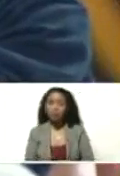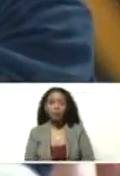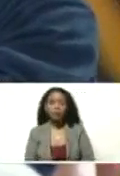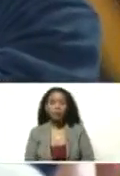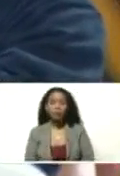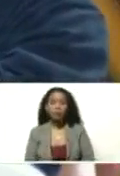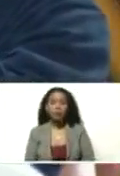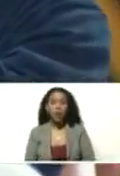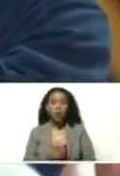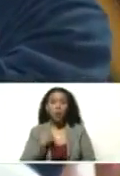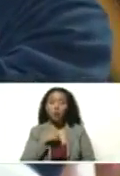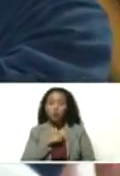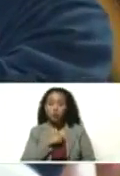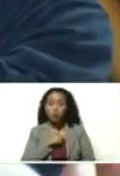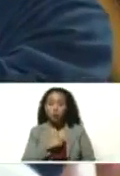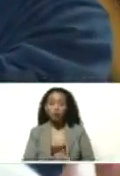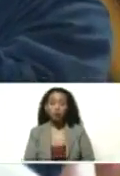hemos